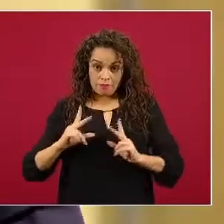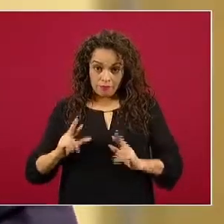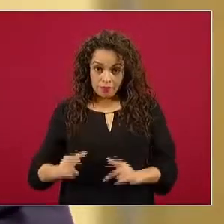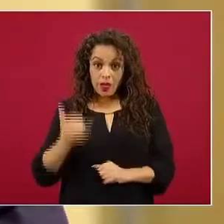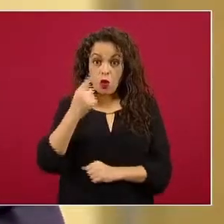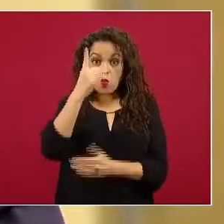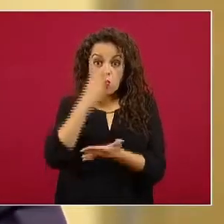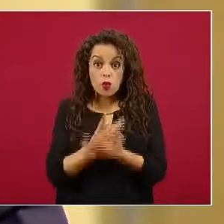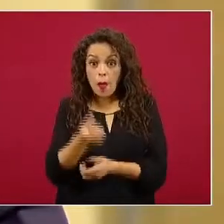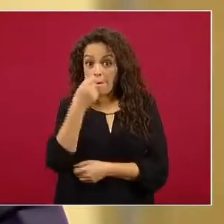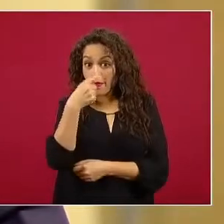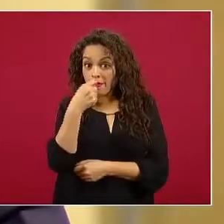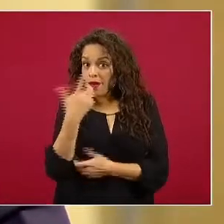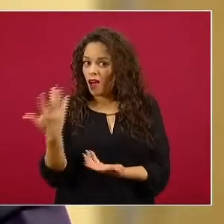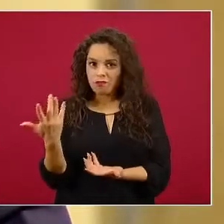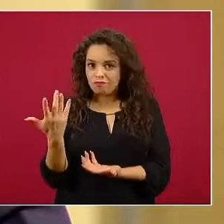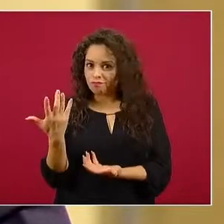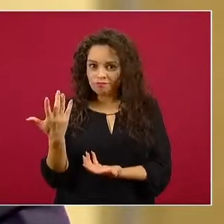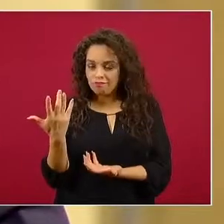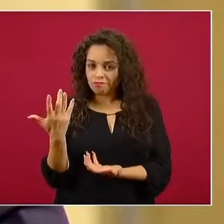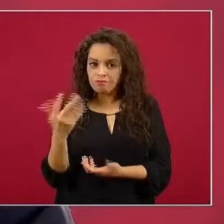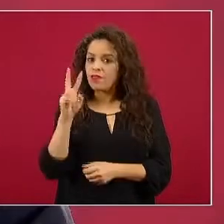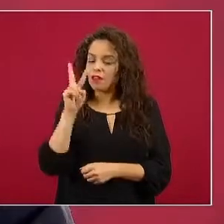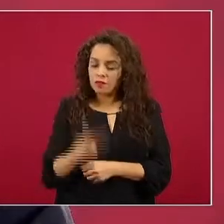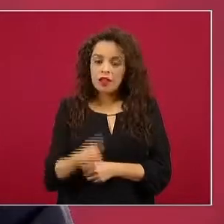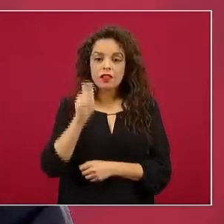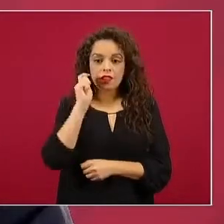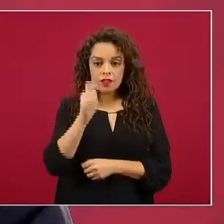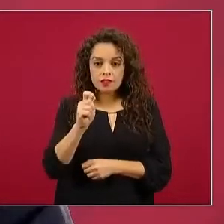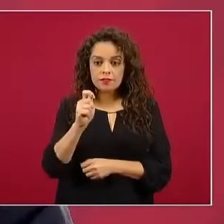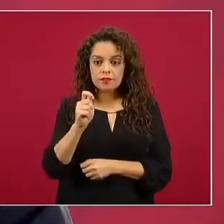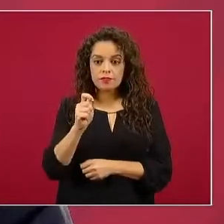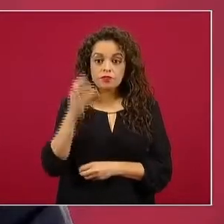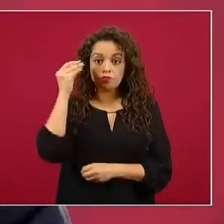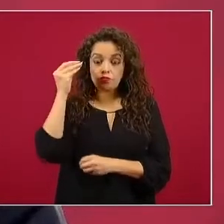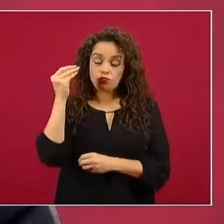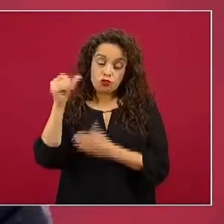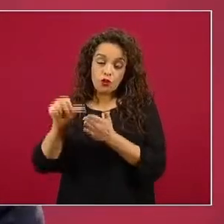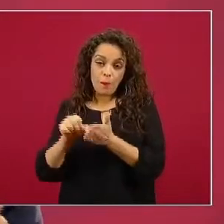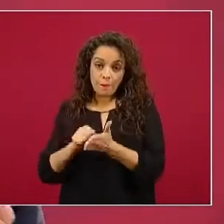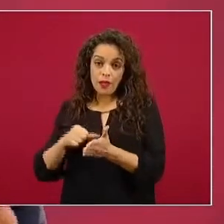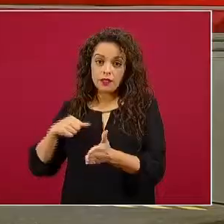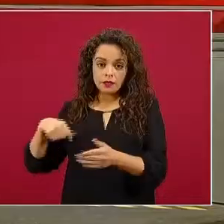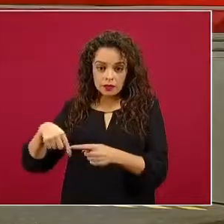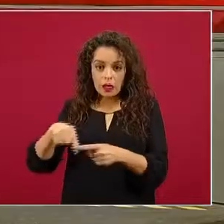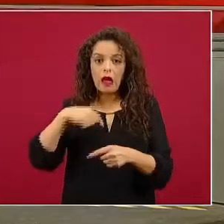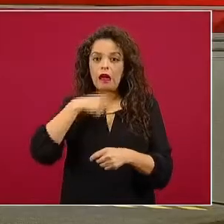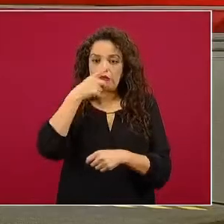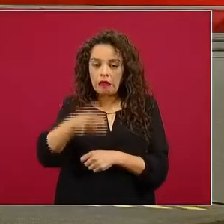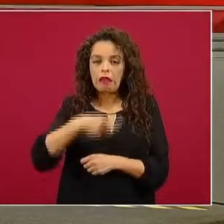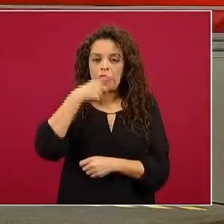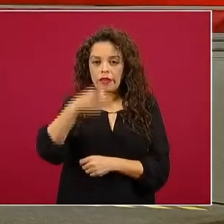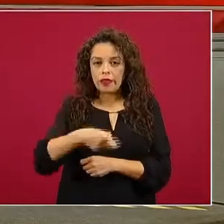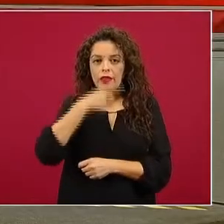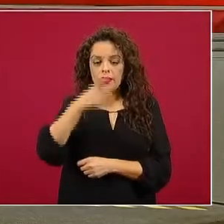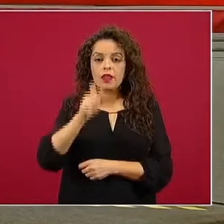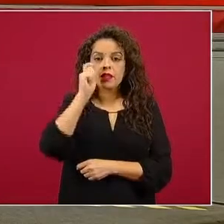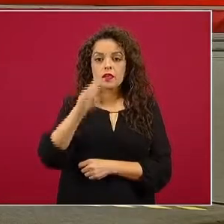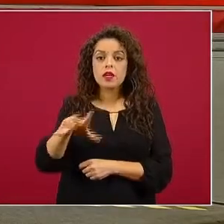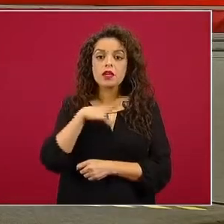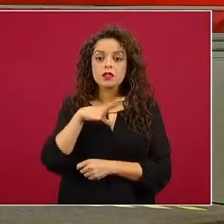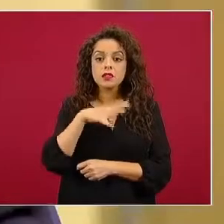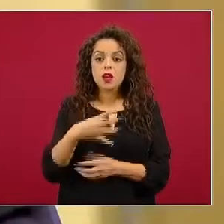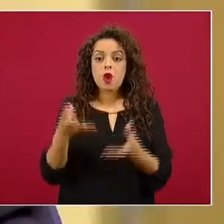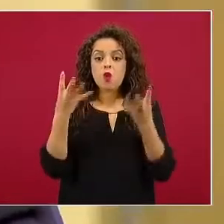reto muy importante, como lo hemos destacado a lo largo de muchos meses, la enorme concentración del